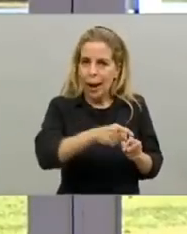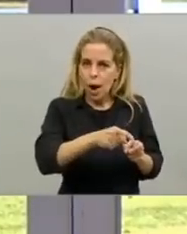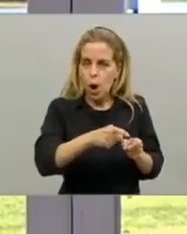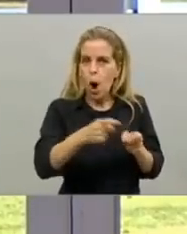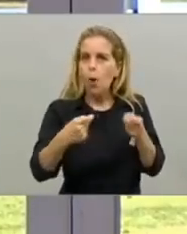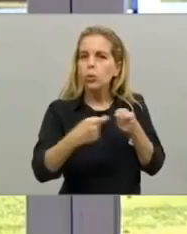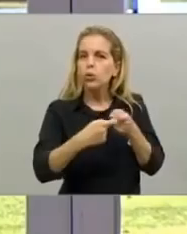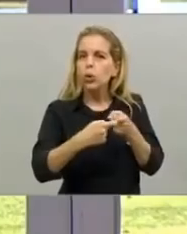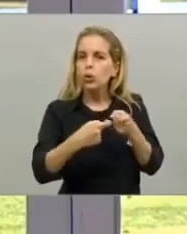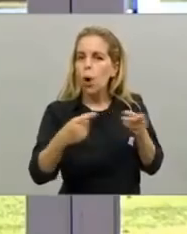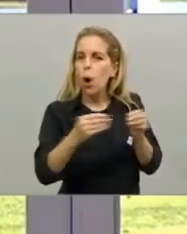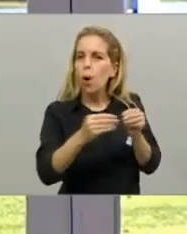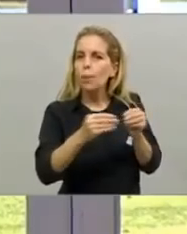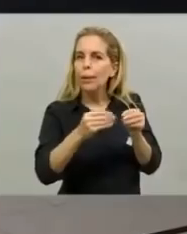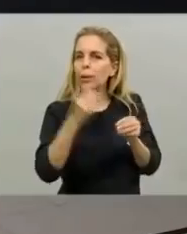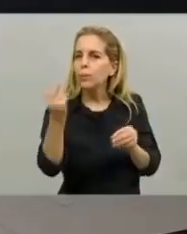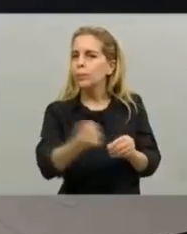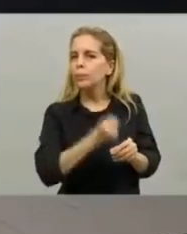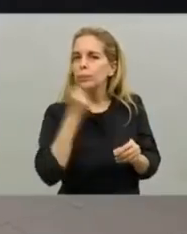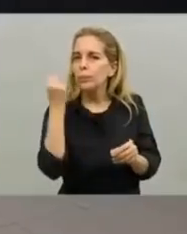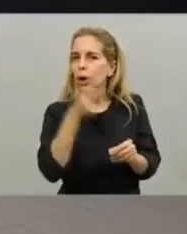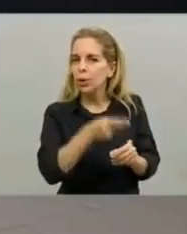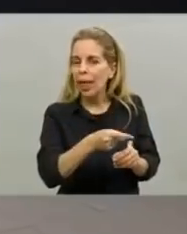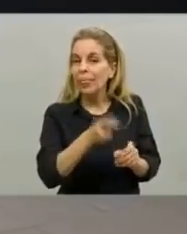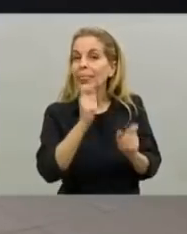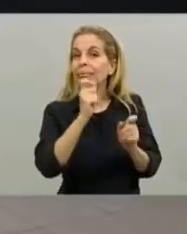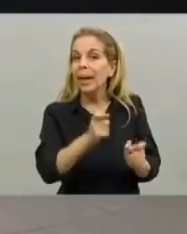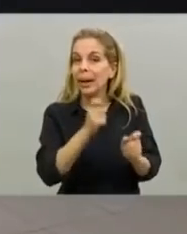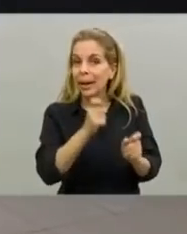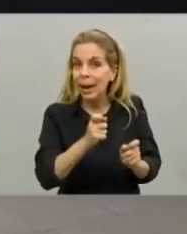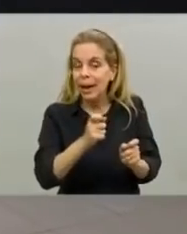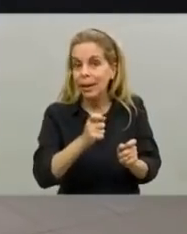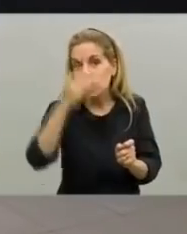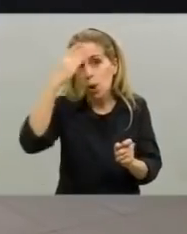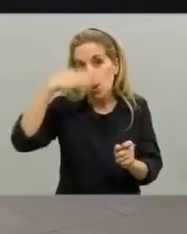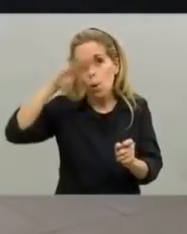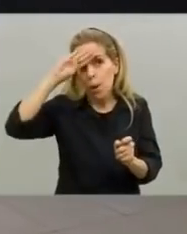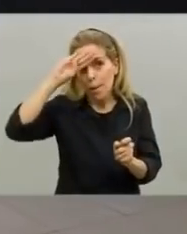importante allí en el norte, don Martín Miguel de Güemes.